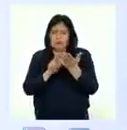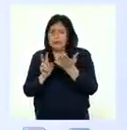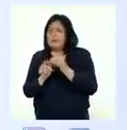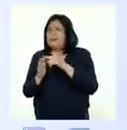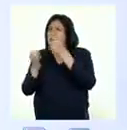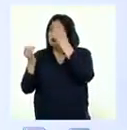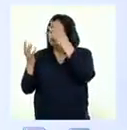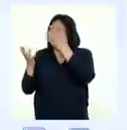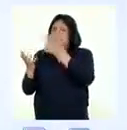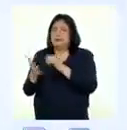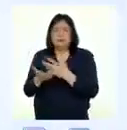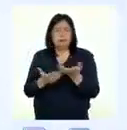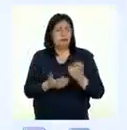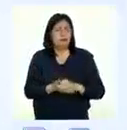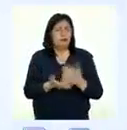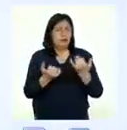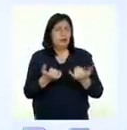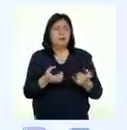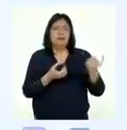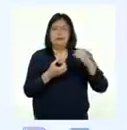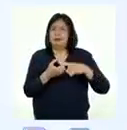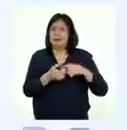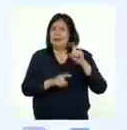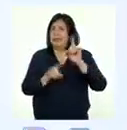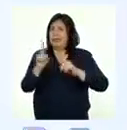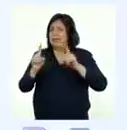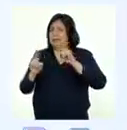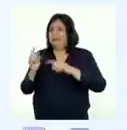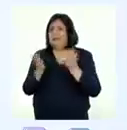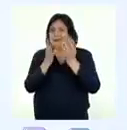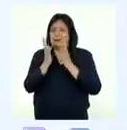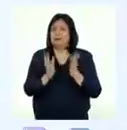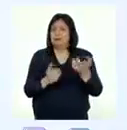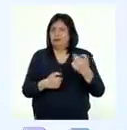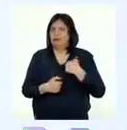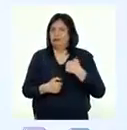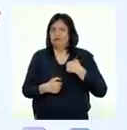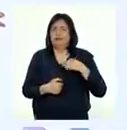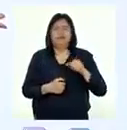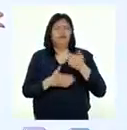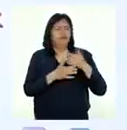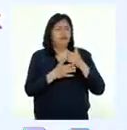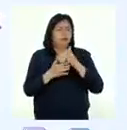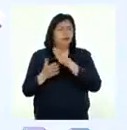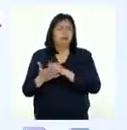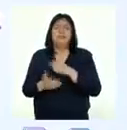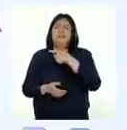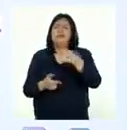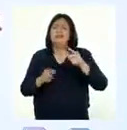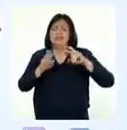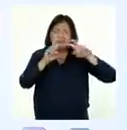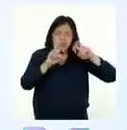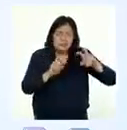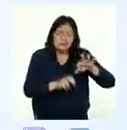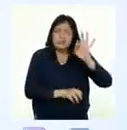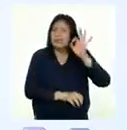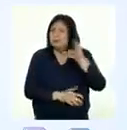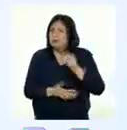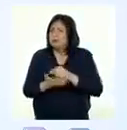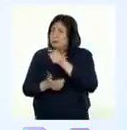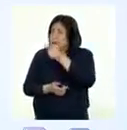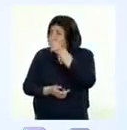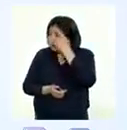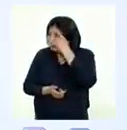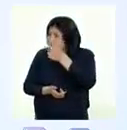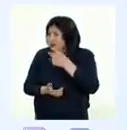información confiable. Hoy participarán algunos de mis estudiantes y compartirán lo que investigaron. ¿Qué